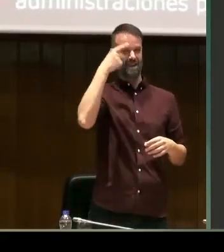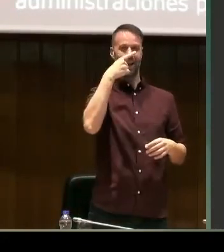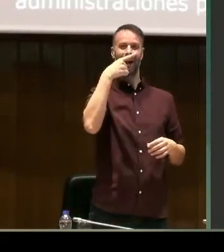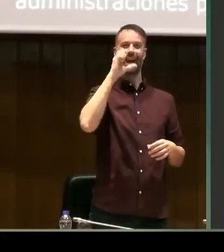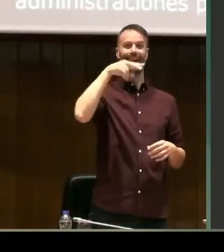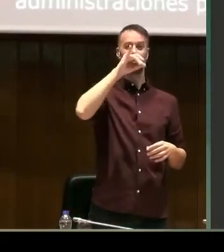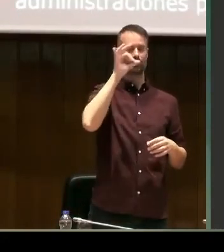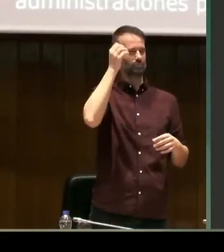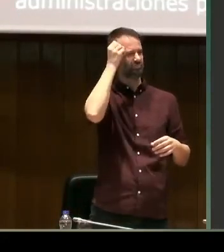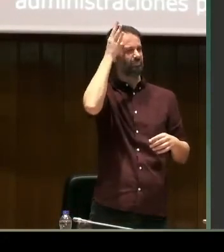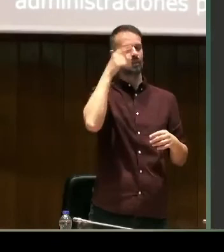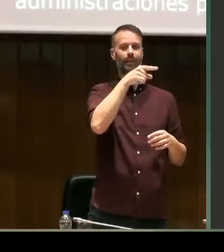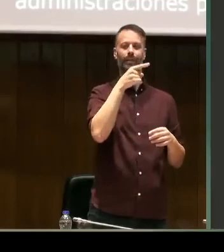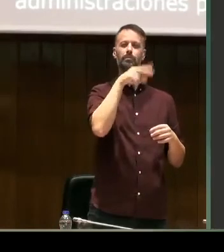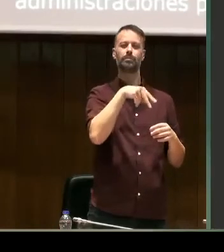que